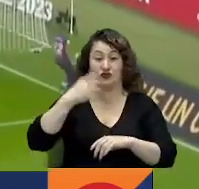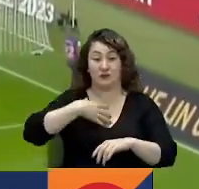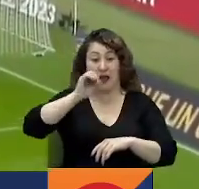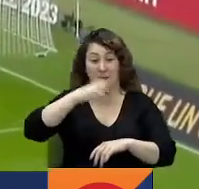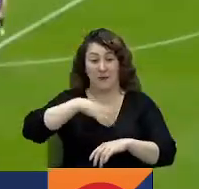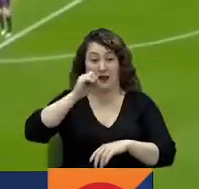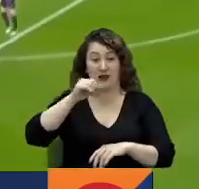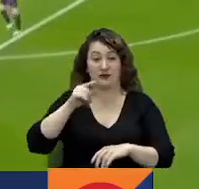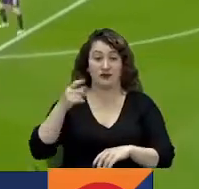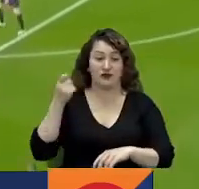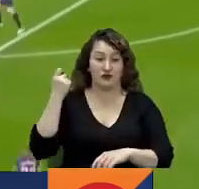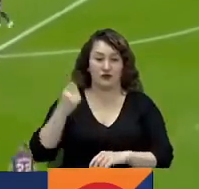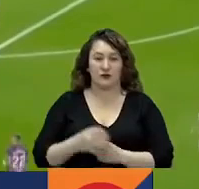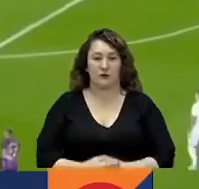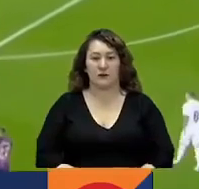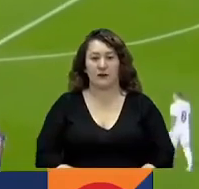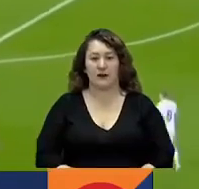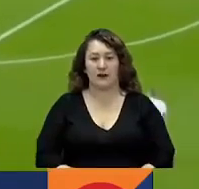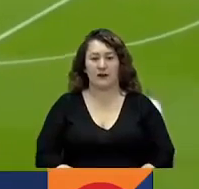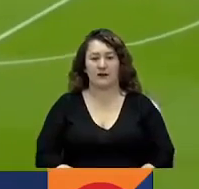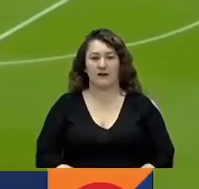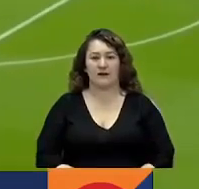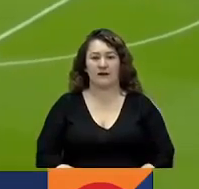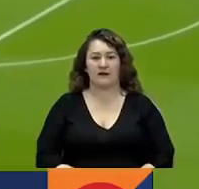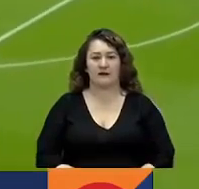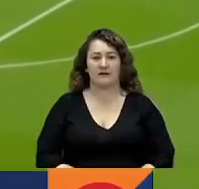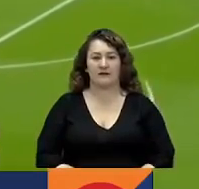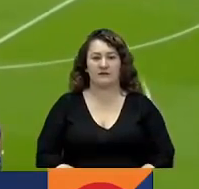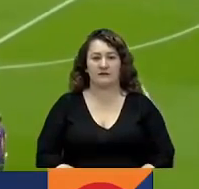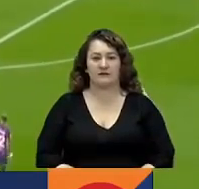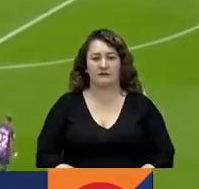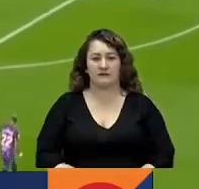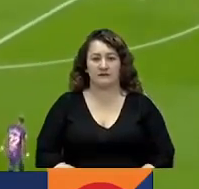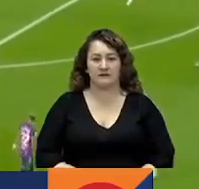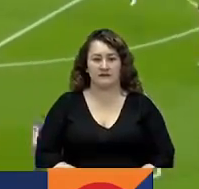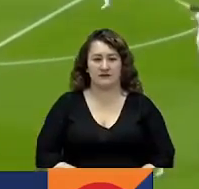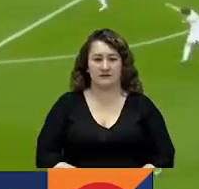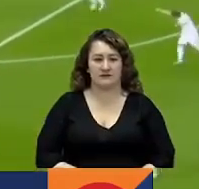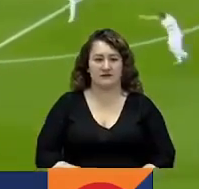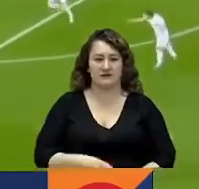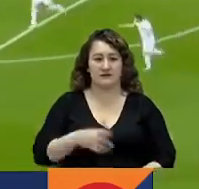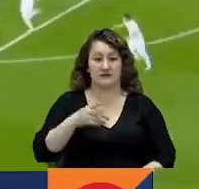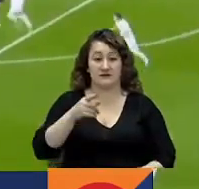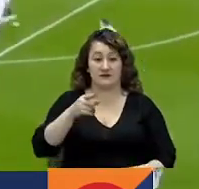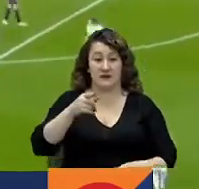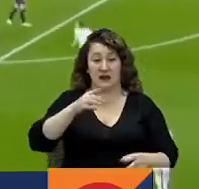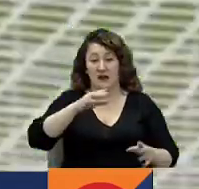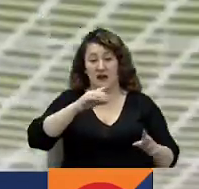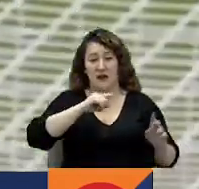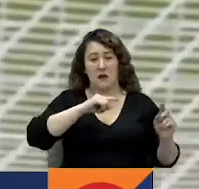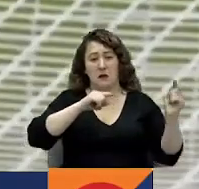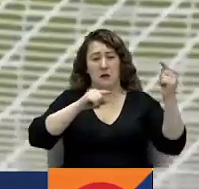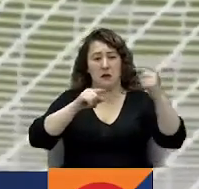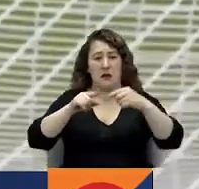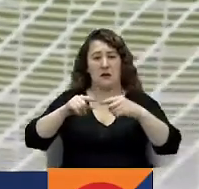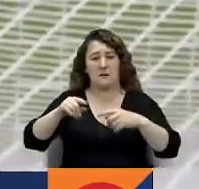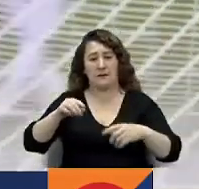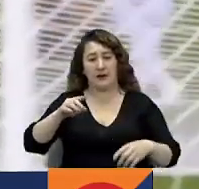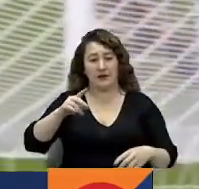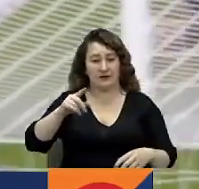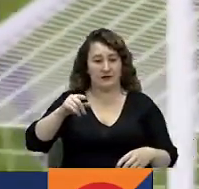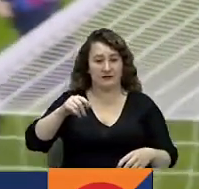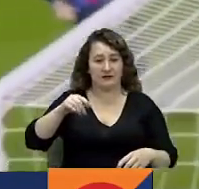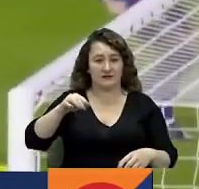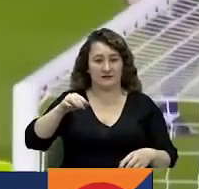del azulgrana. Tanto fue así que el centro de Vinicius pegó en la cabeza de Ronald Araujo, descolocó a Ter Stegen y la cosa se